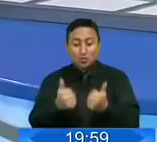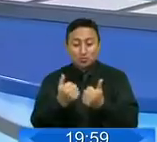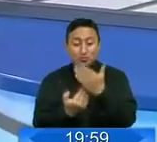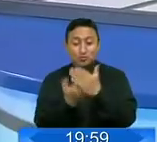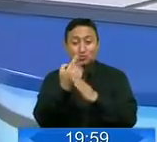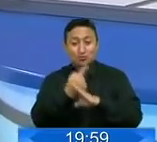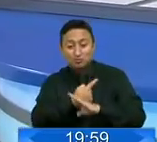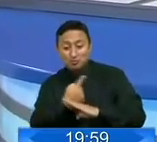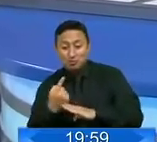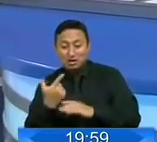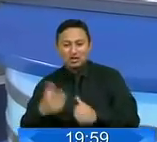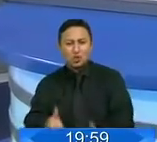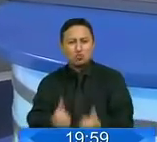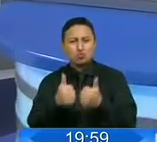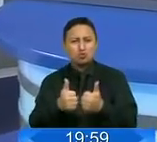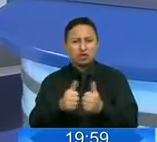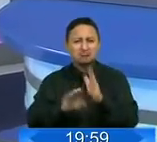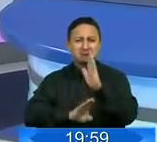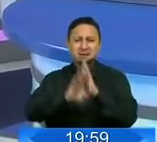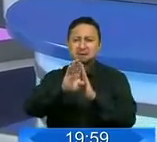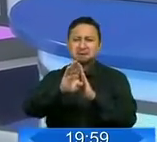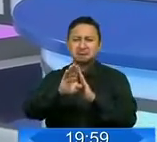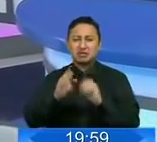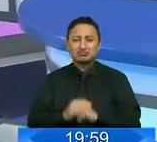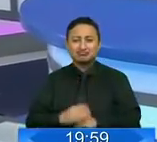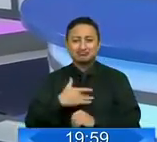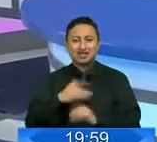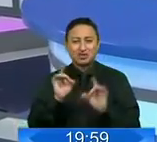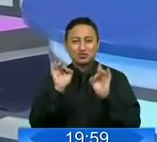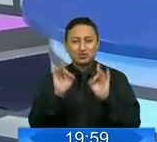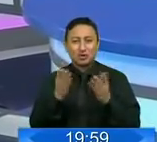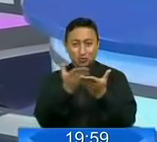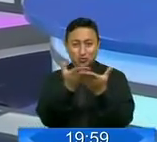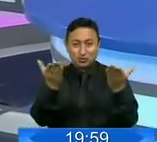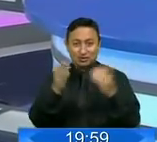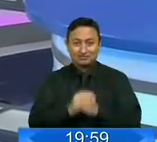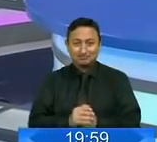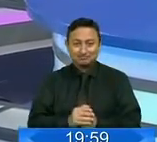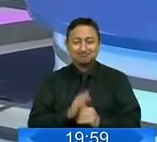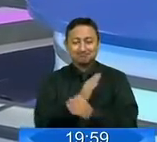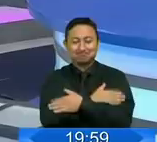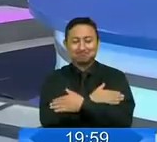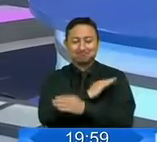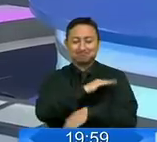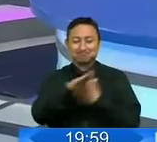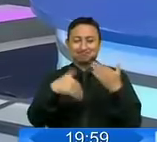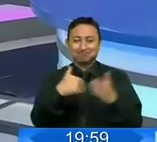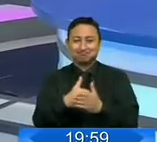semana, que sea muy productiva. Nuestros mejores deseos para ustedes. Un abrazo grande.